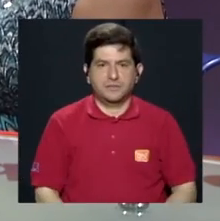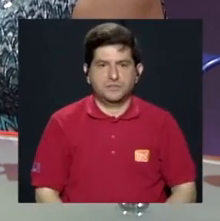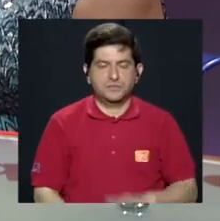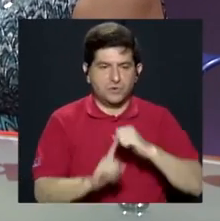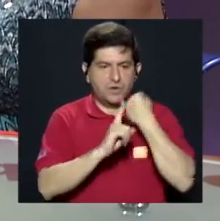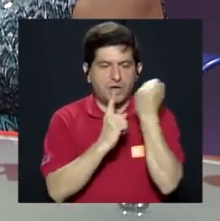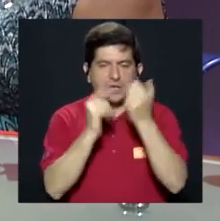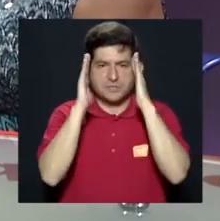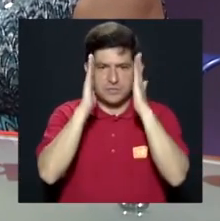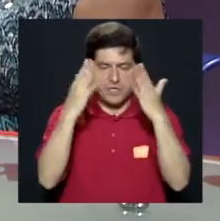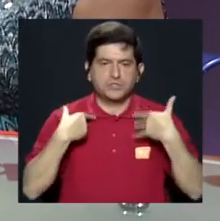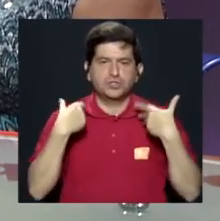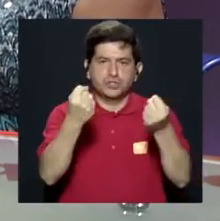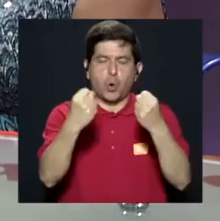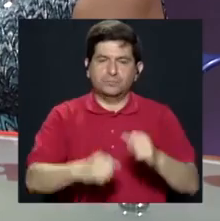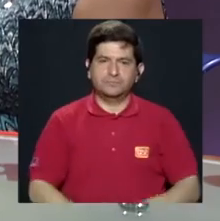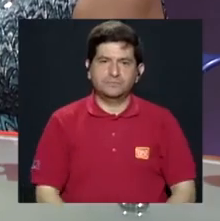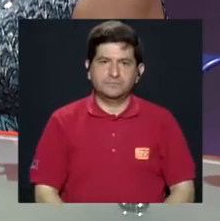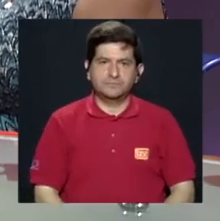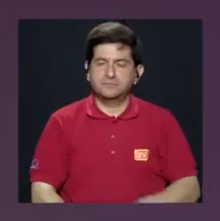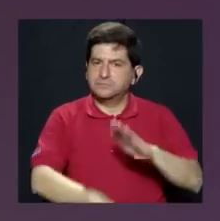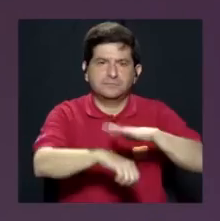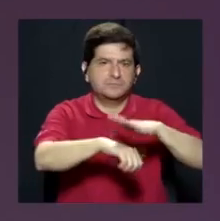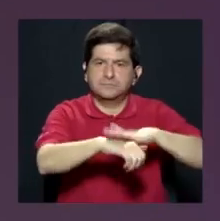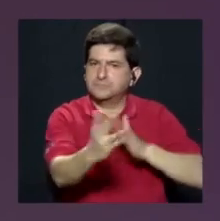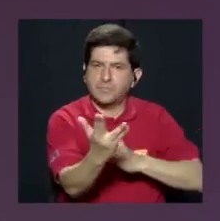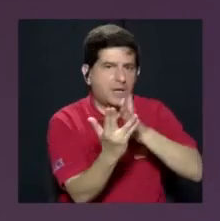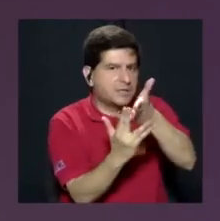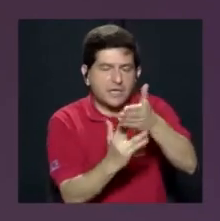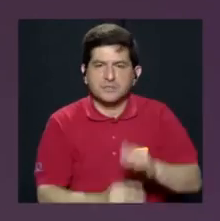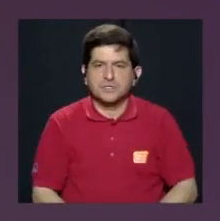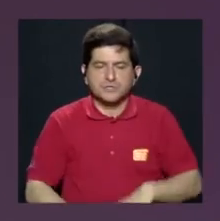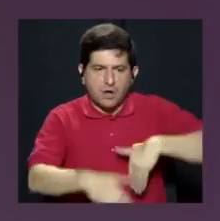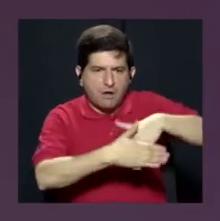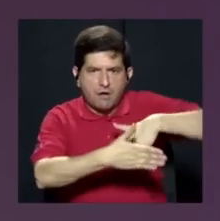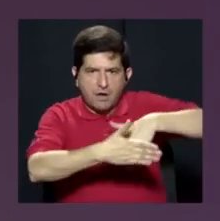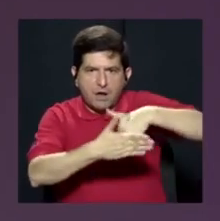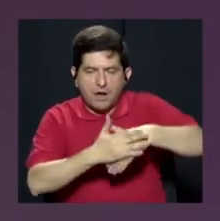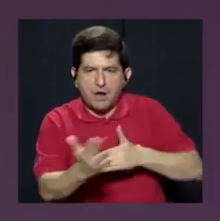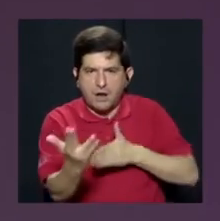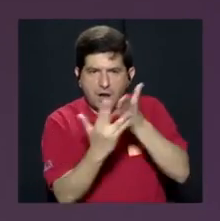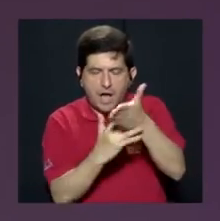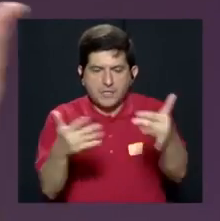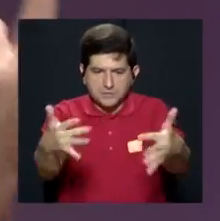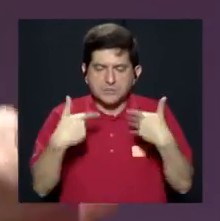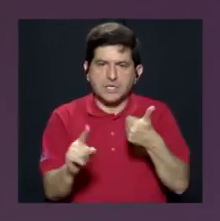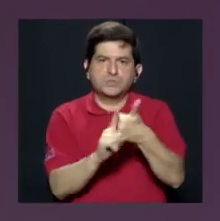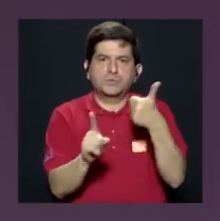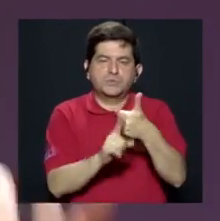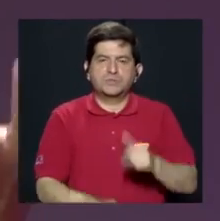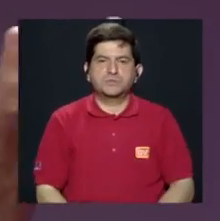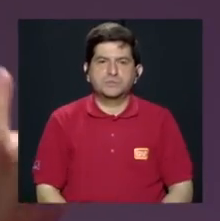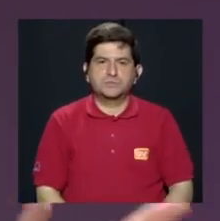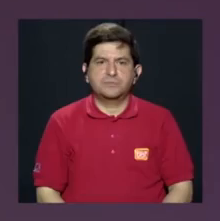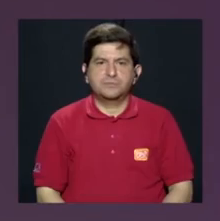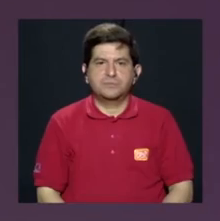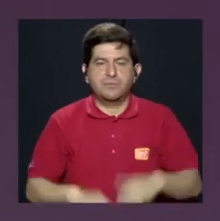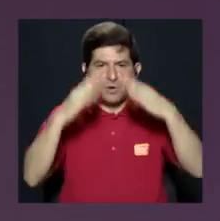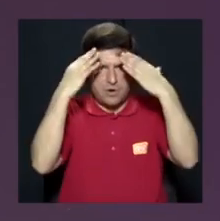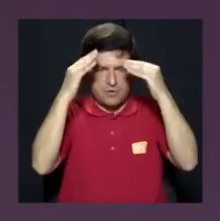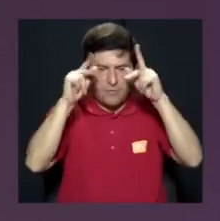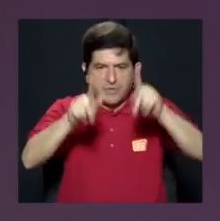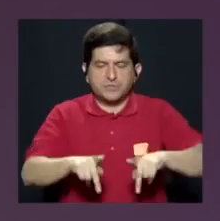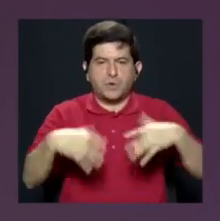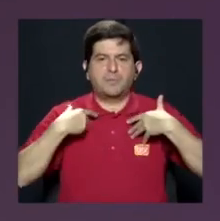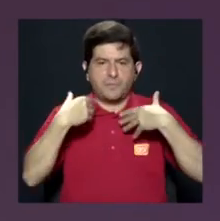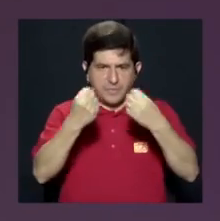de la atención en salud, cuando no se permite el acceso o se obstaculiza el acceso al propio expediente, cuando la información que personal de